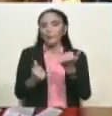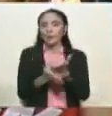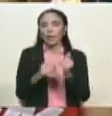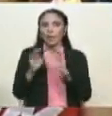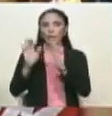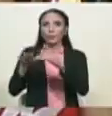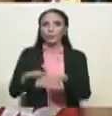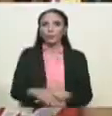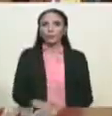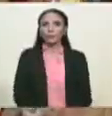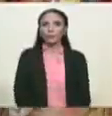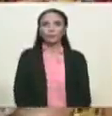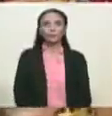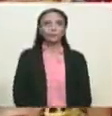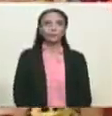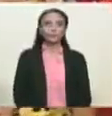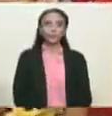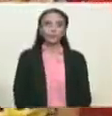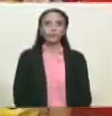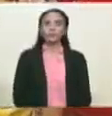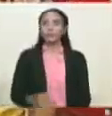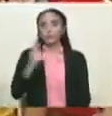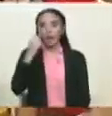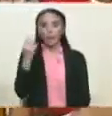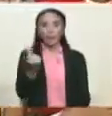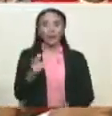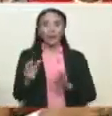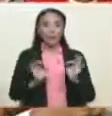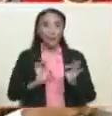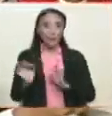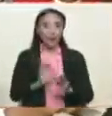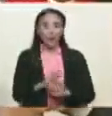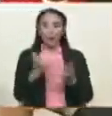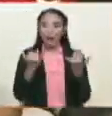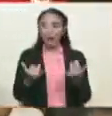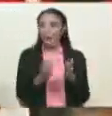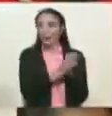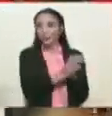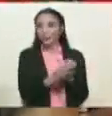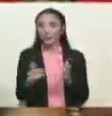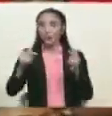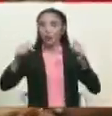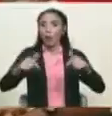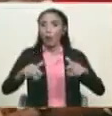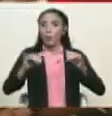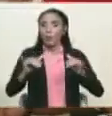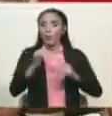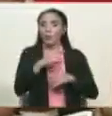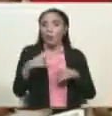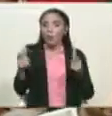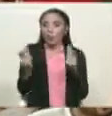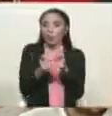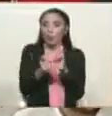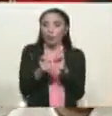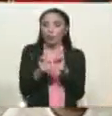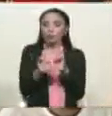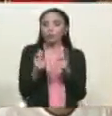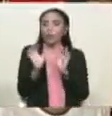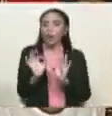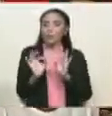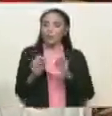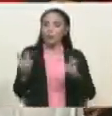Correcto. Entonces fíjense ustedes, prepárense desde ya. Hoy mismo creen un núcleo